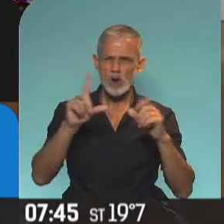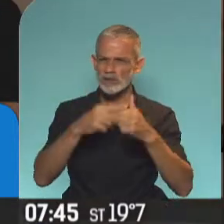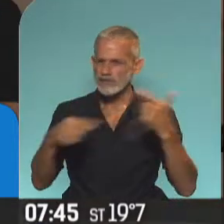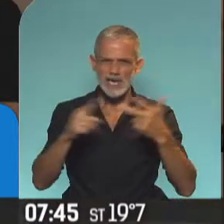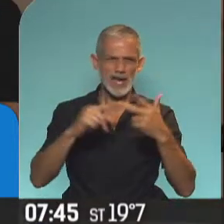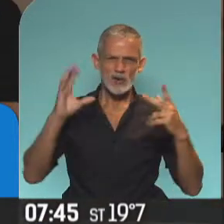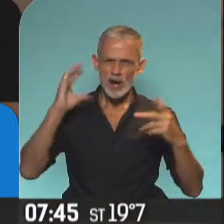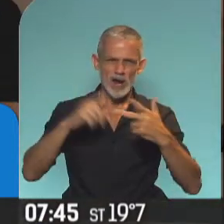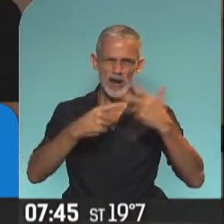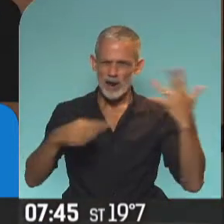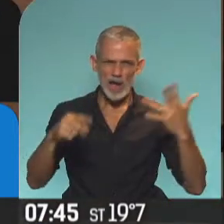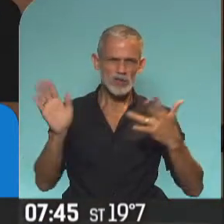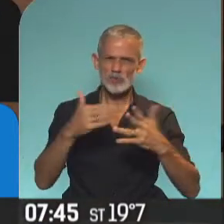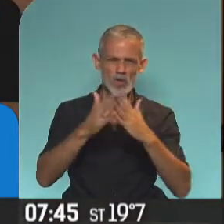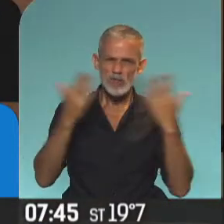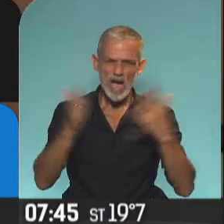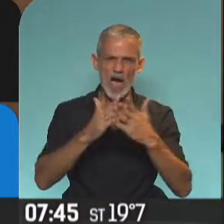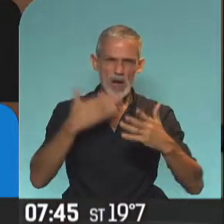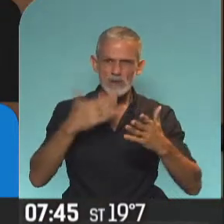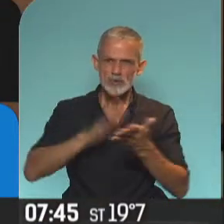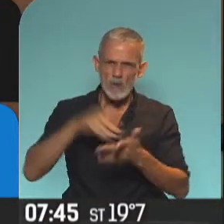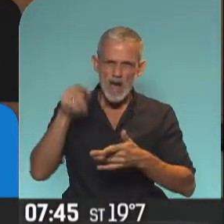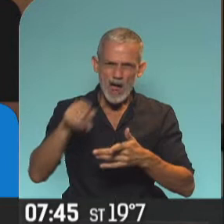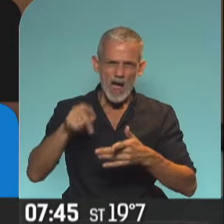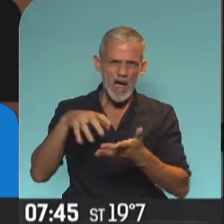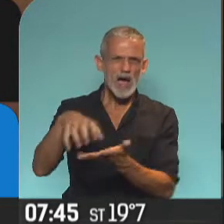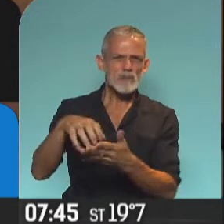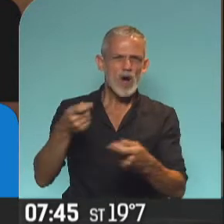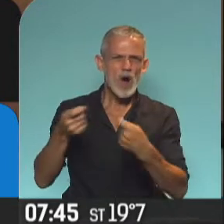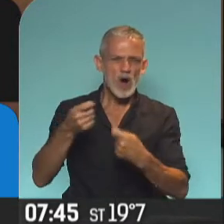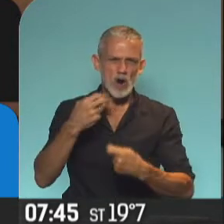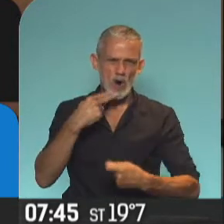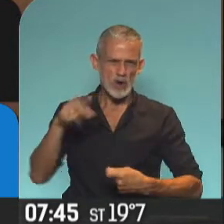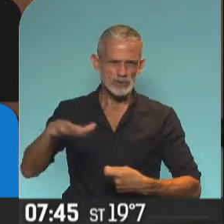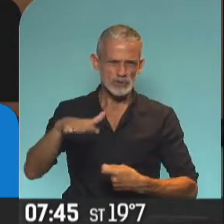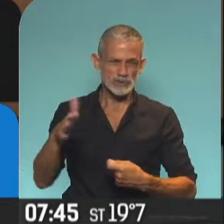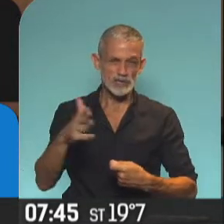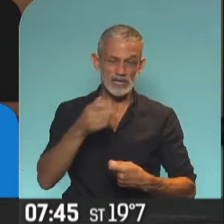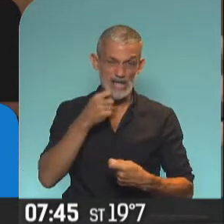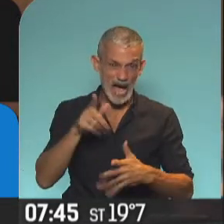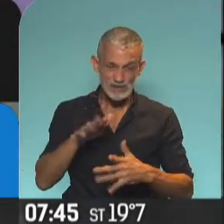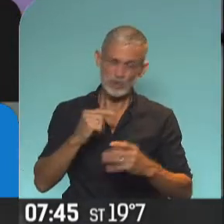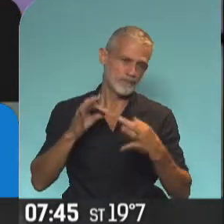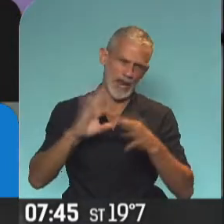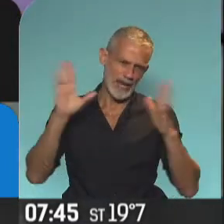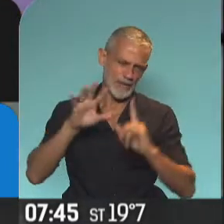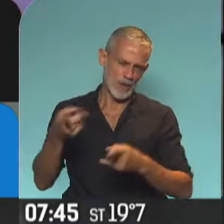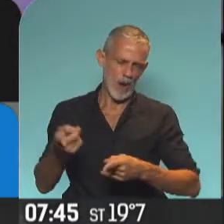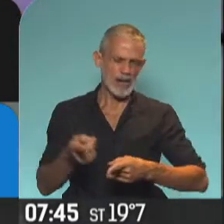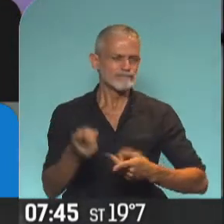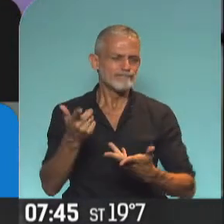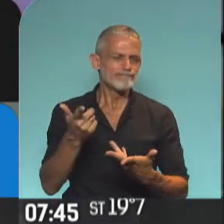portales en todos los diarios y estuvimos hablando todo el tiempo de ese caso si no estuviese libre seguramente es que la forma en que alguna manera